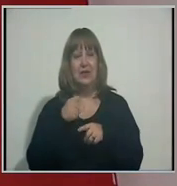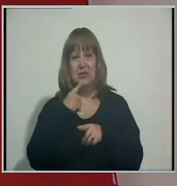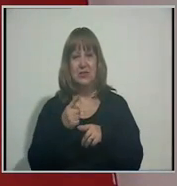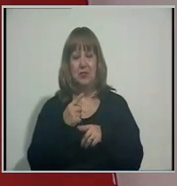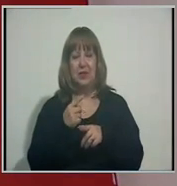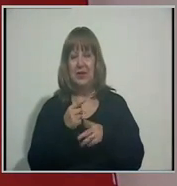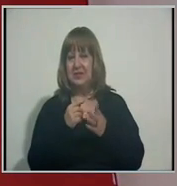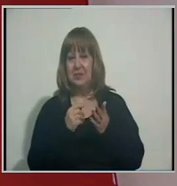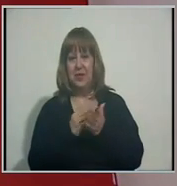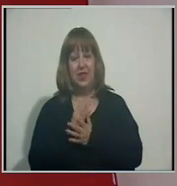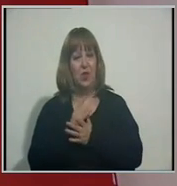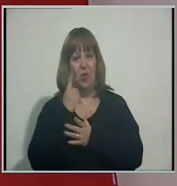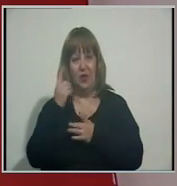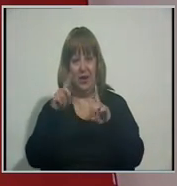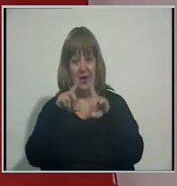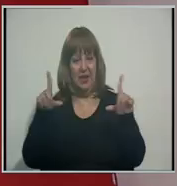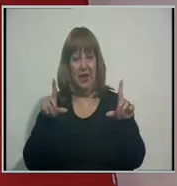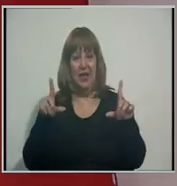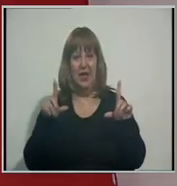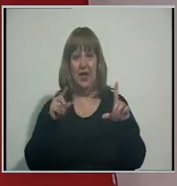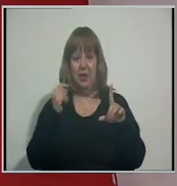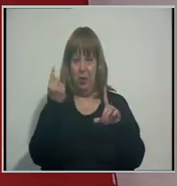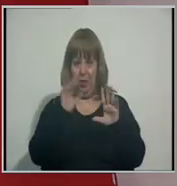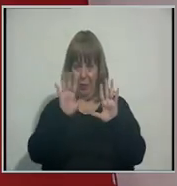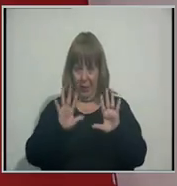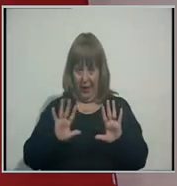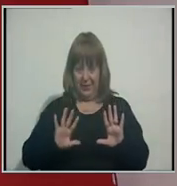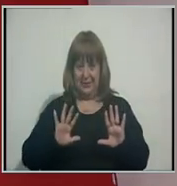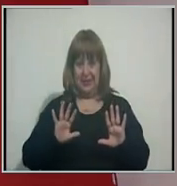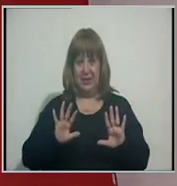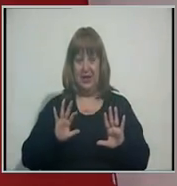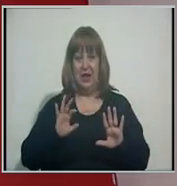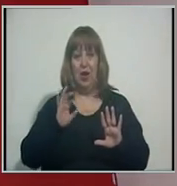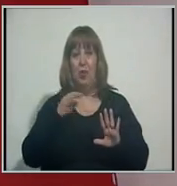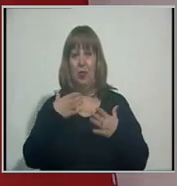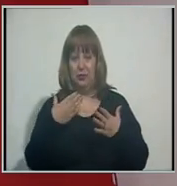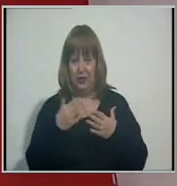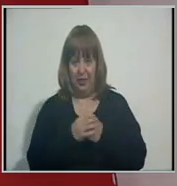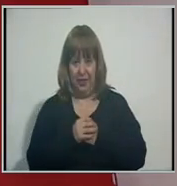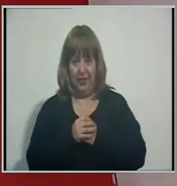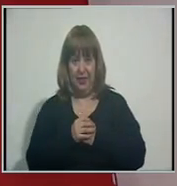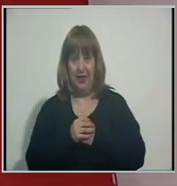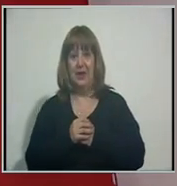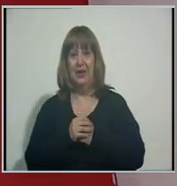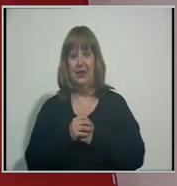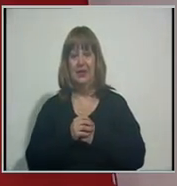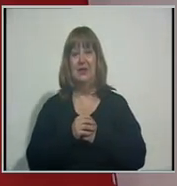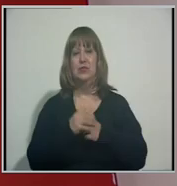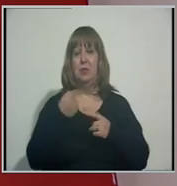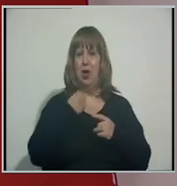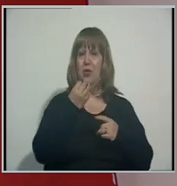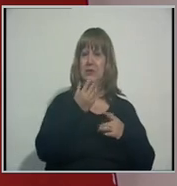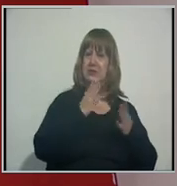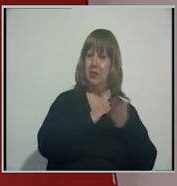es es mejor prepararse para una oportunidad y que no llegue, a que llegue la oportunidad y no estés preparado. Me encantó, Abel,